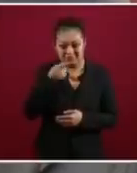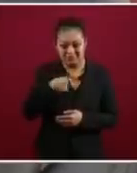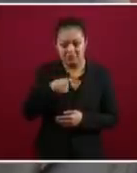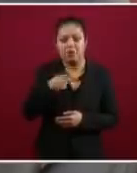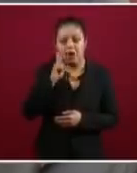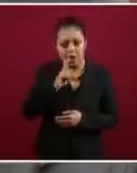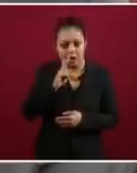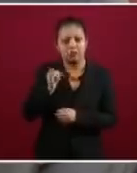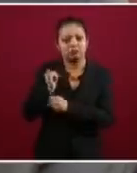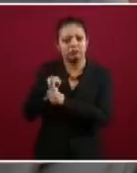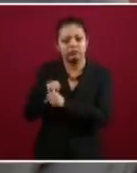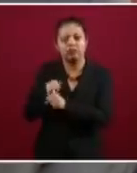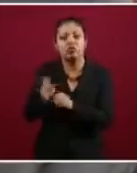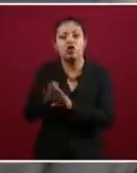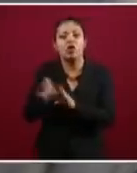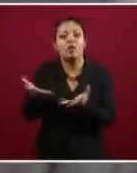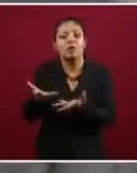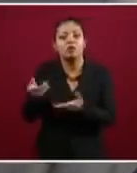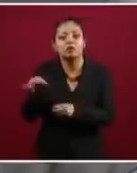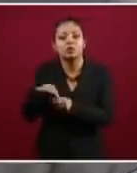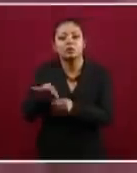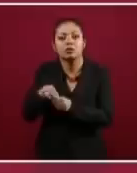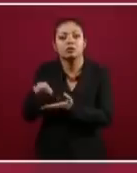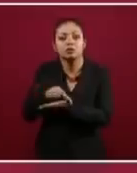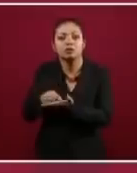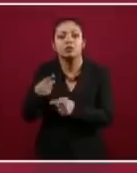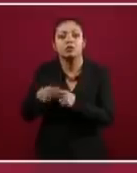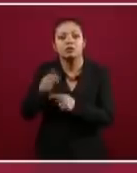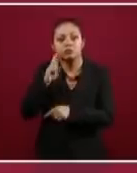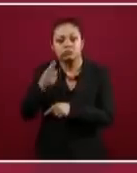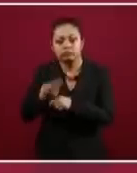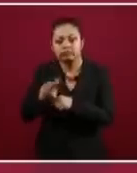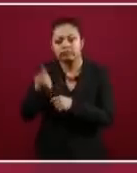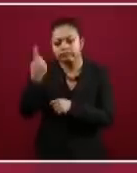referencia. Y